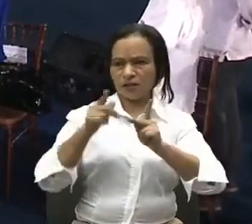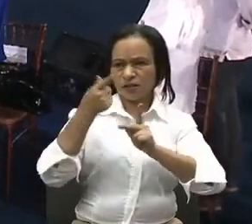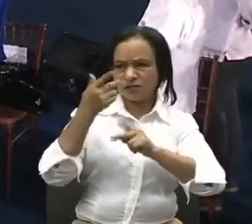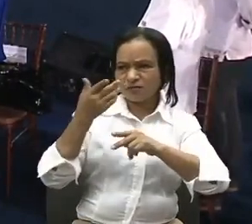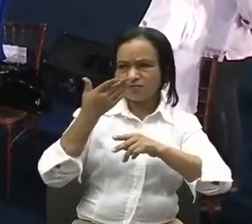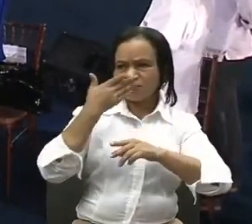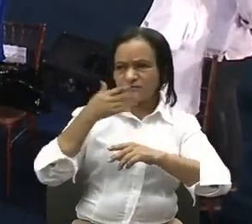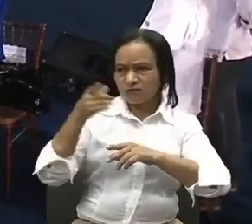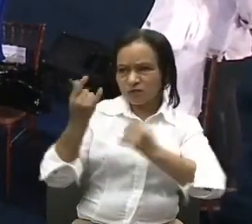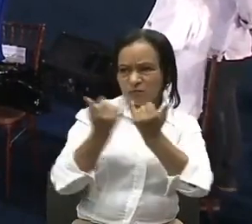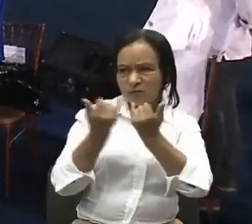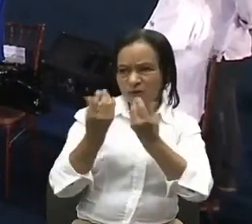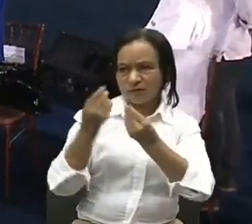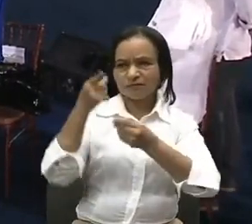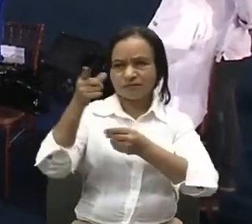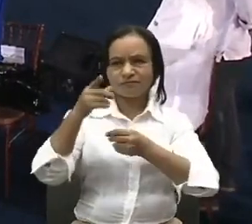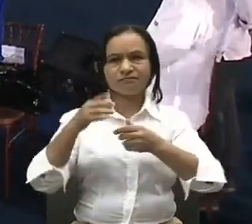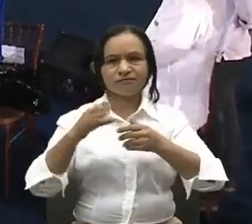Cobardes,